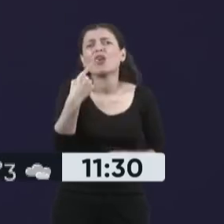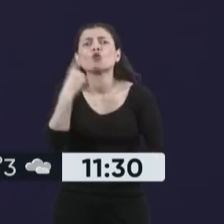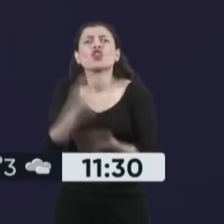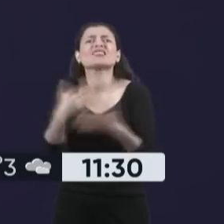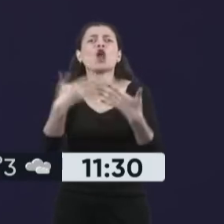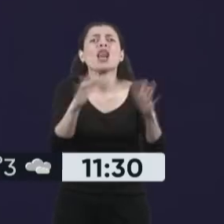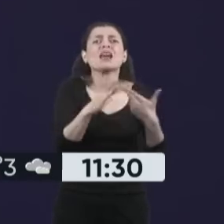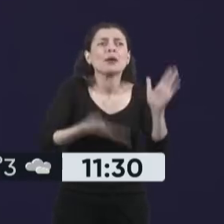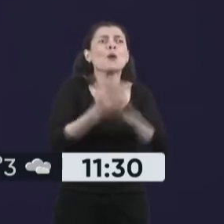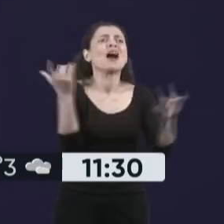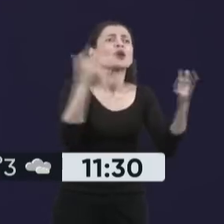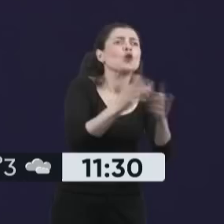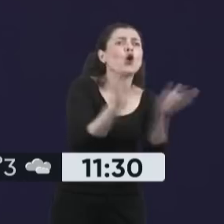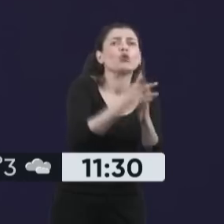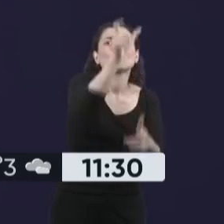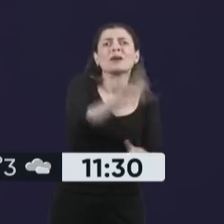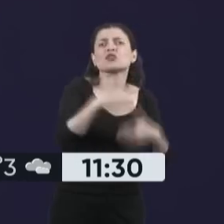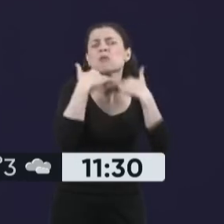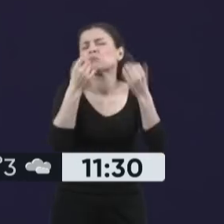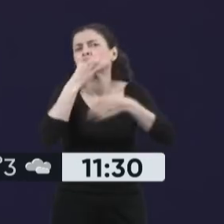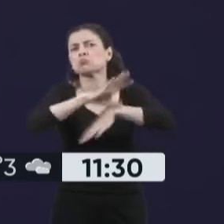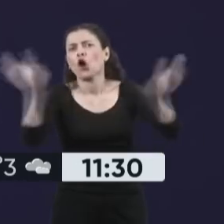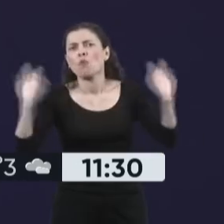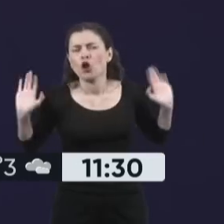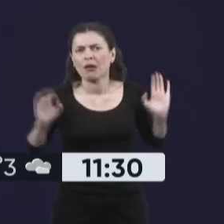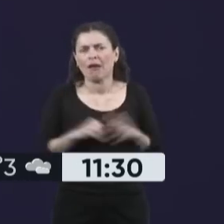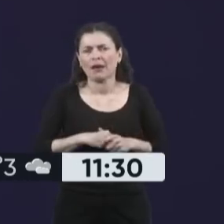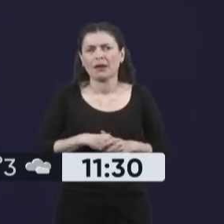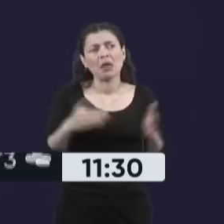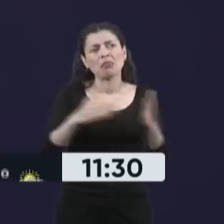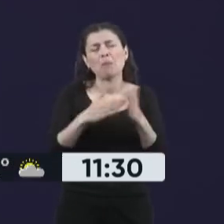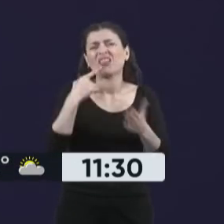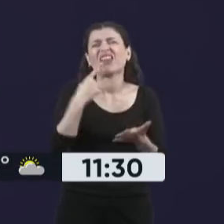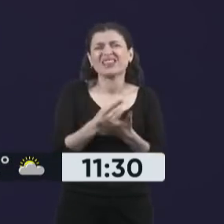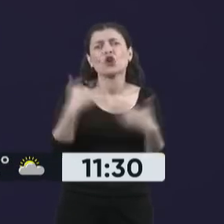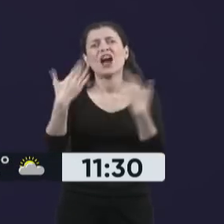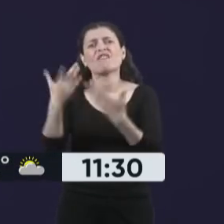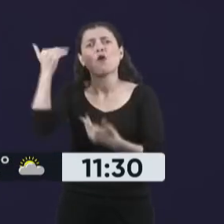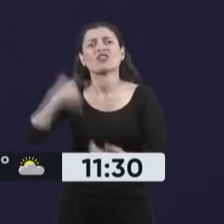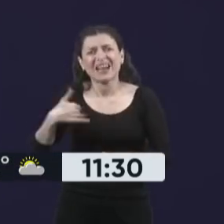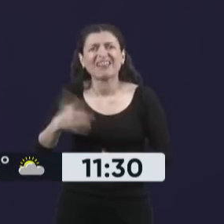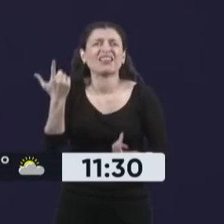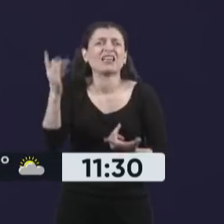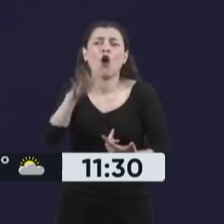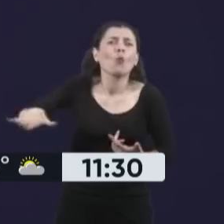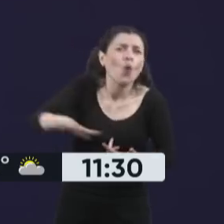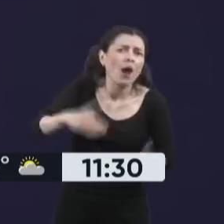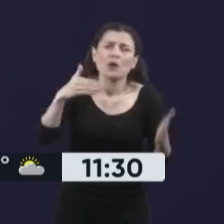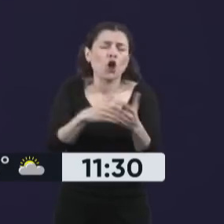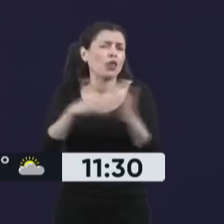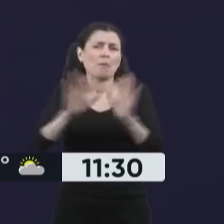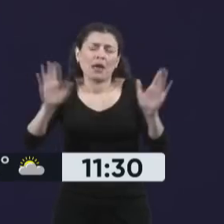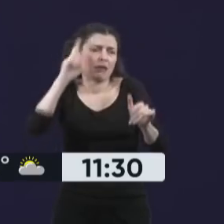crea conveniente en pos de lo que crea mejor para su gobierno, para su país o para su gente. Y con respecto a